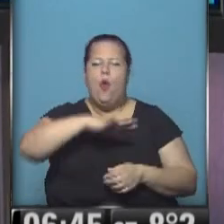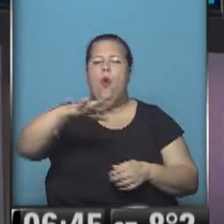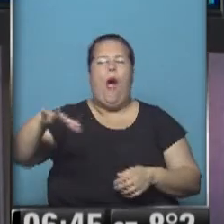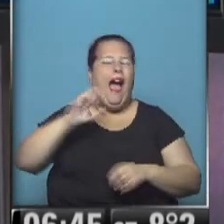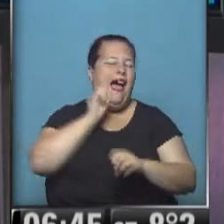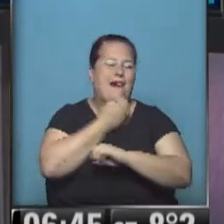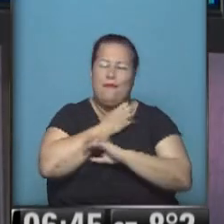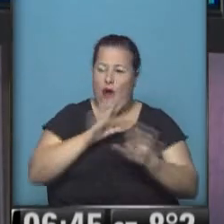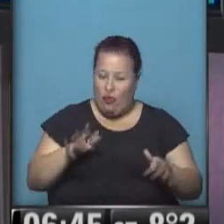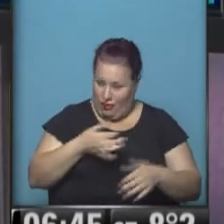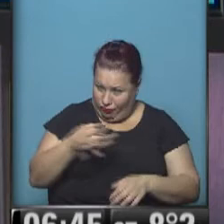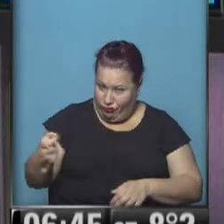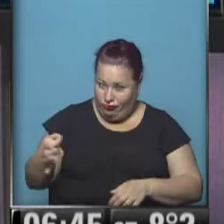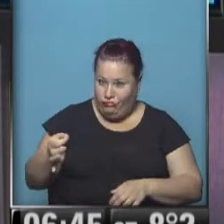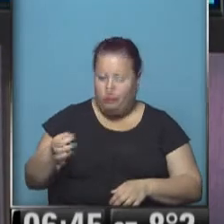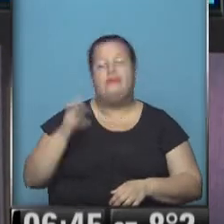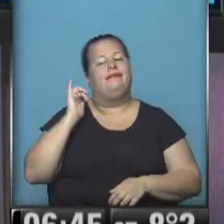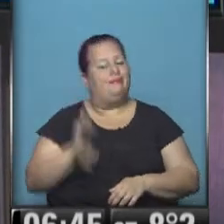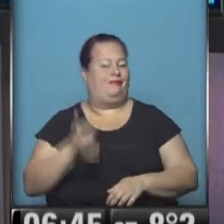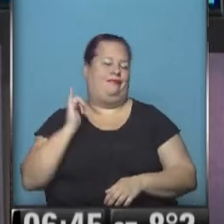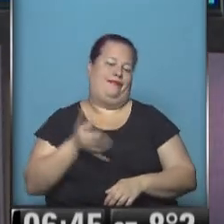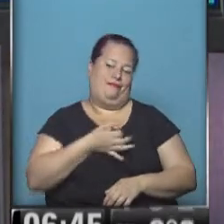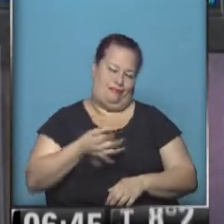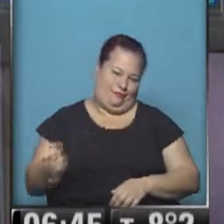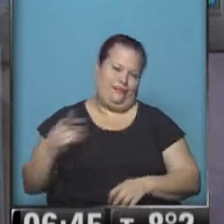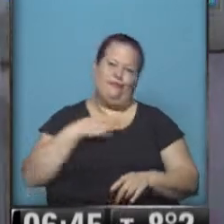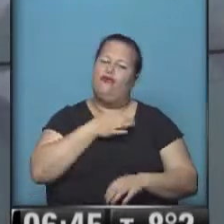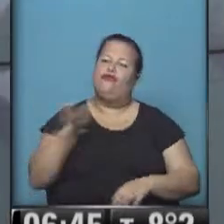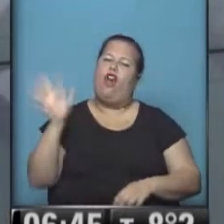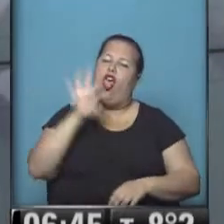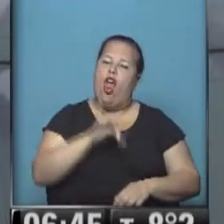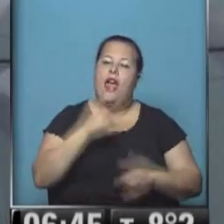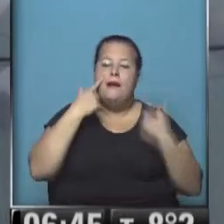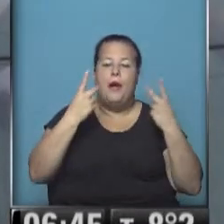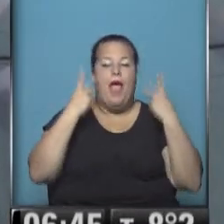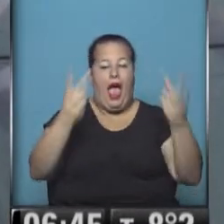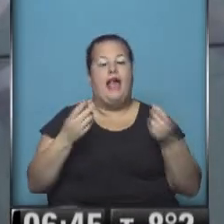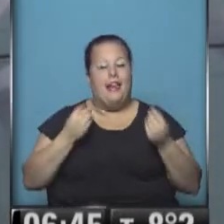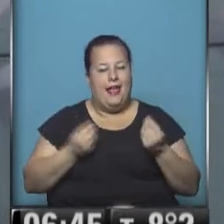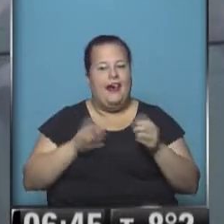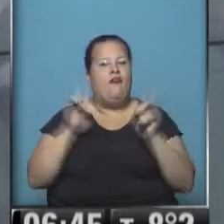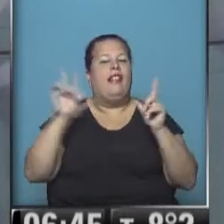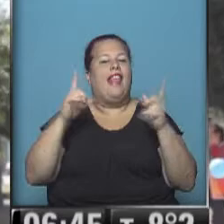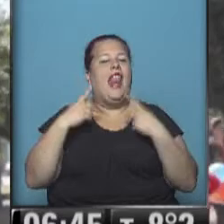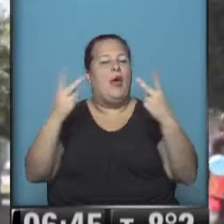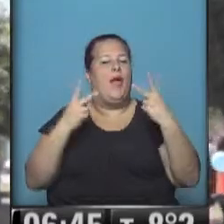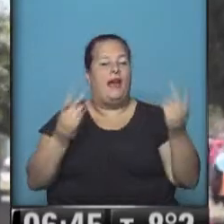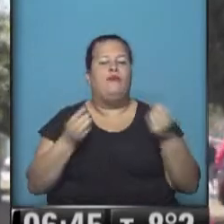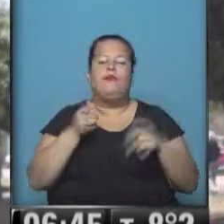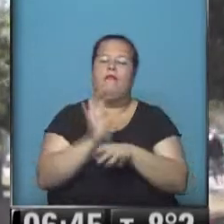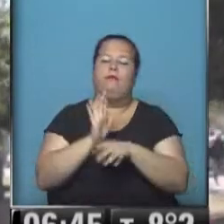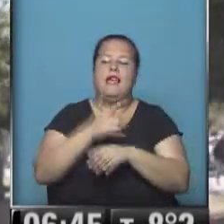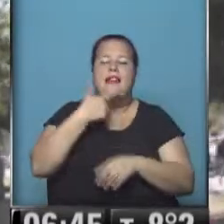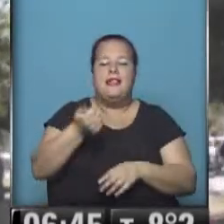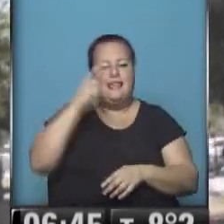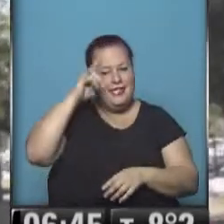fantásticos no es así carlitos es así la propuesta de todos los días para viajar hablamos de la magia y la televisión se la conoce como se